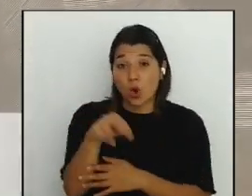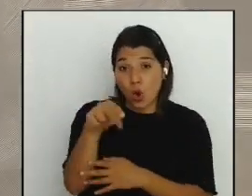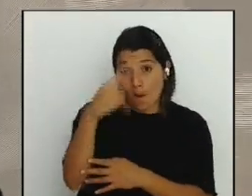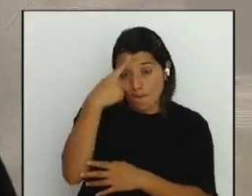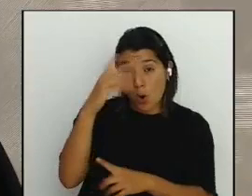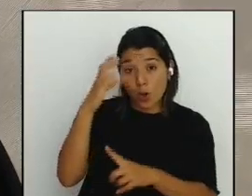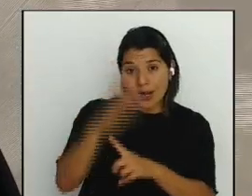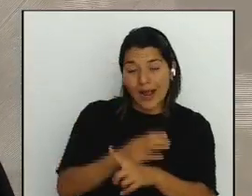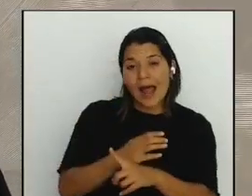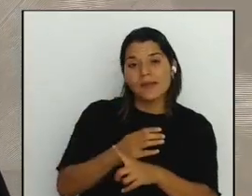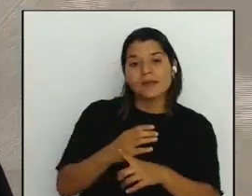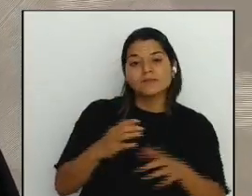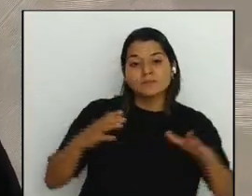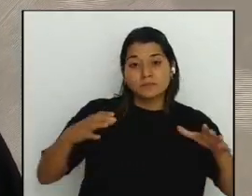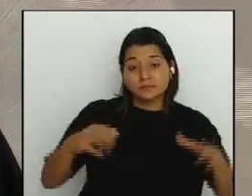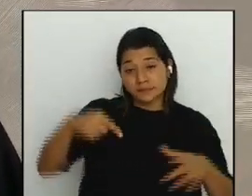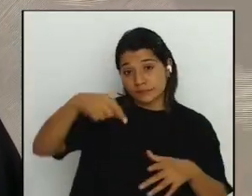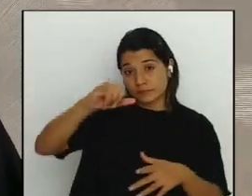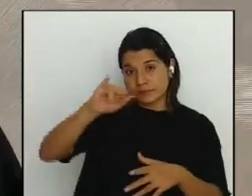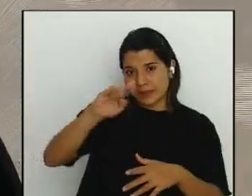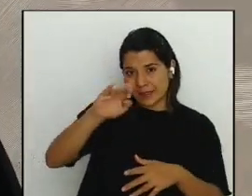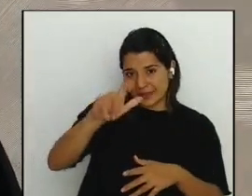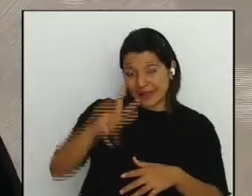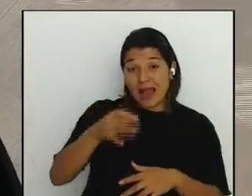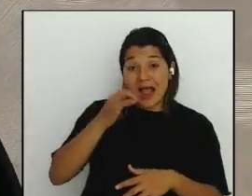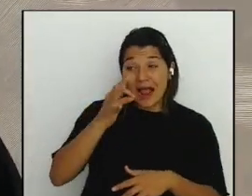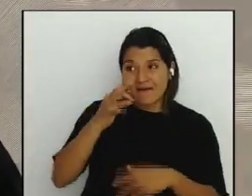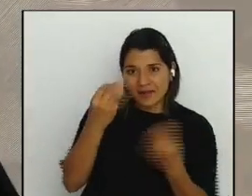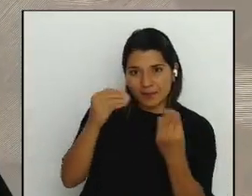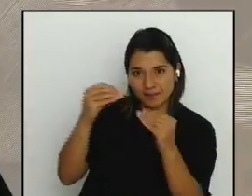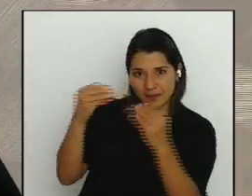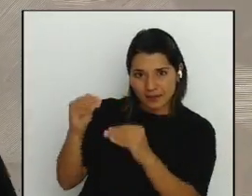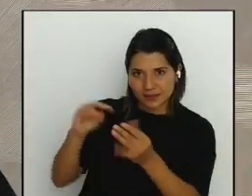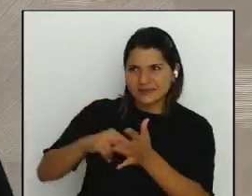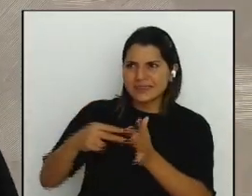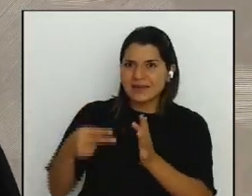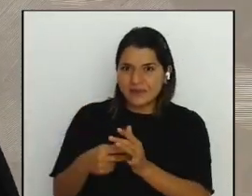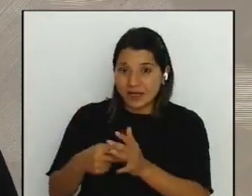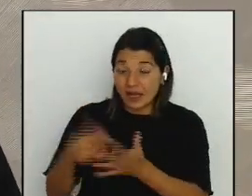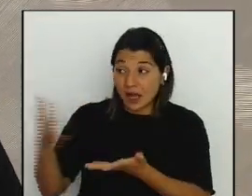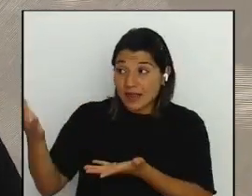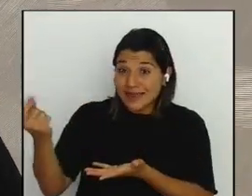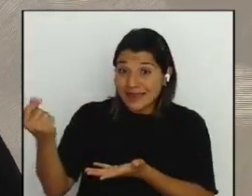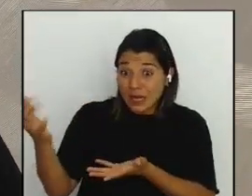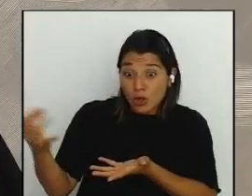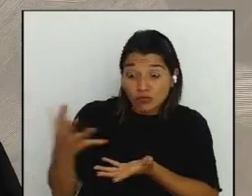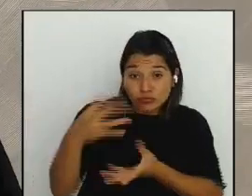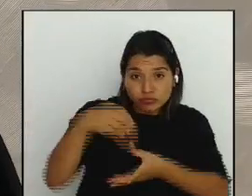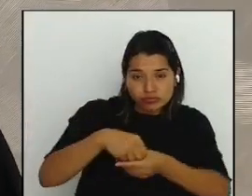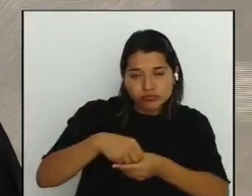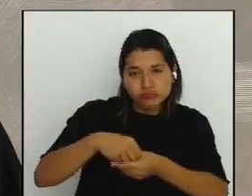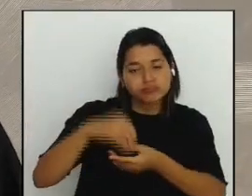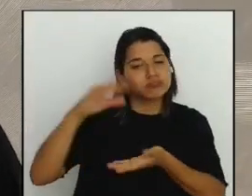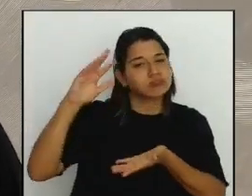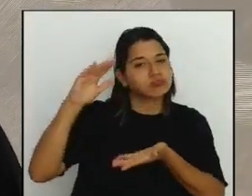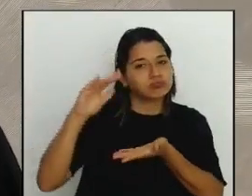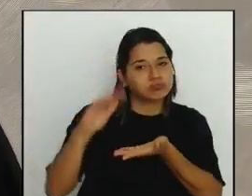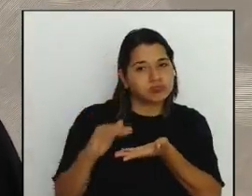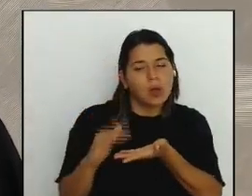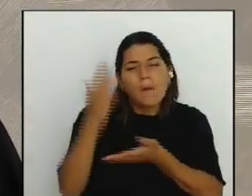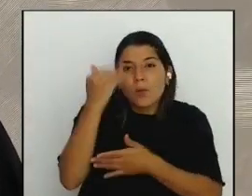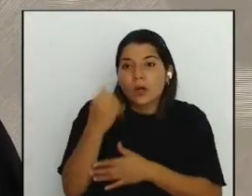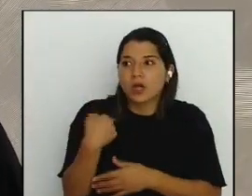Esto es una gran reducción en los ingresos, porque nosotros tenemos que comprar insumos, tenemos que comprar toda la asistencia de la